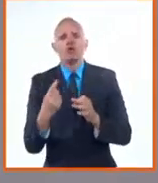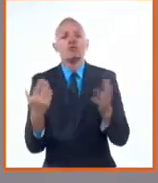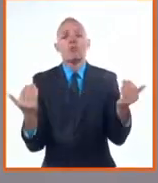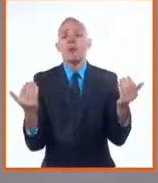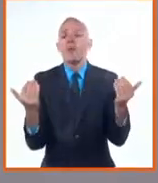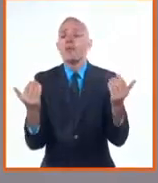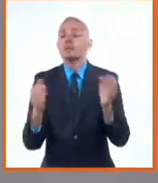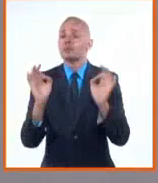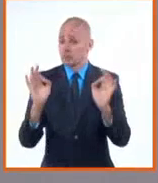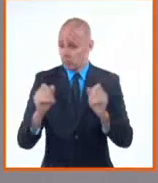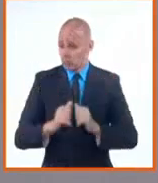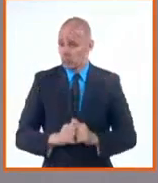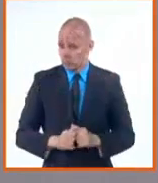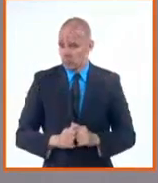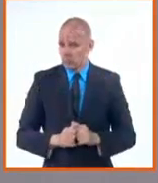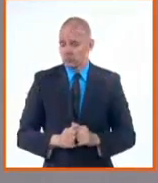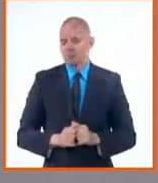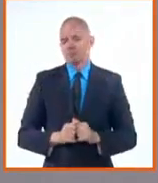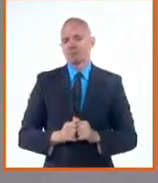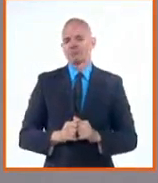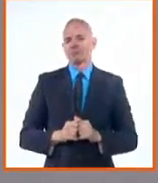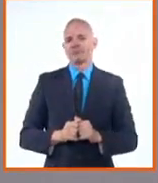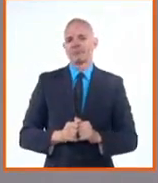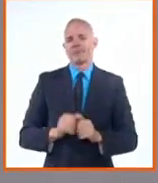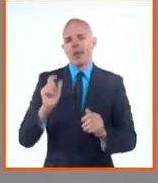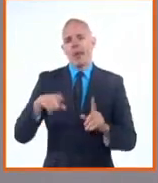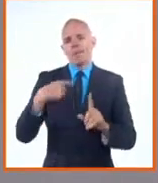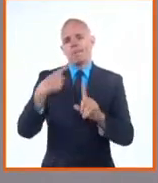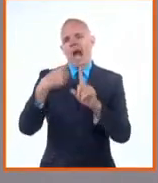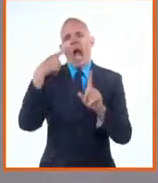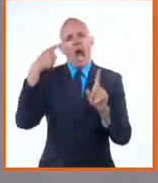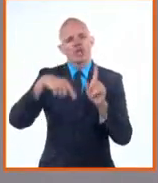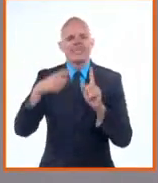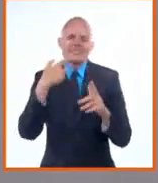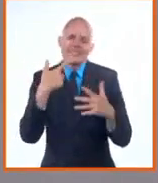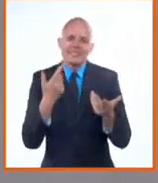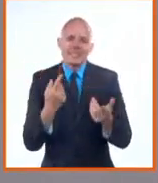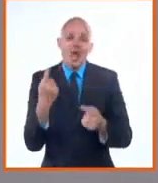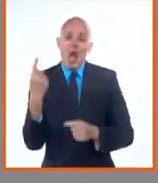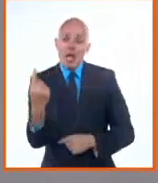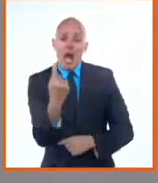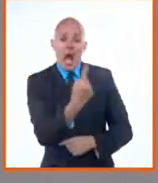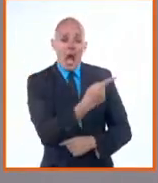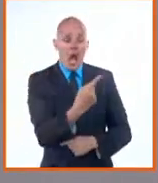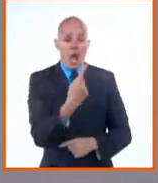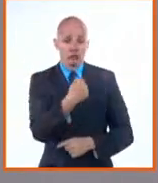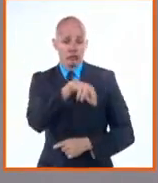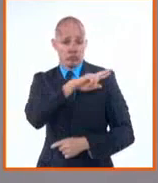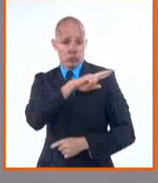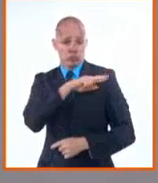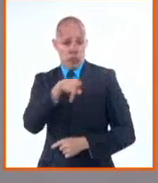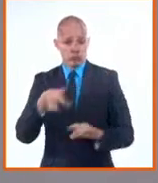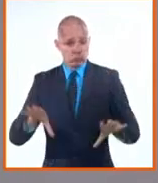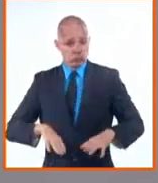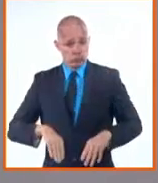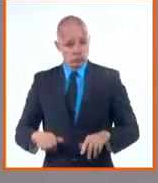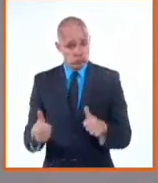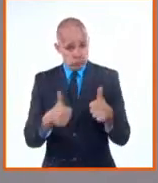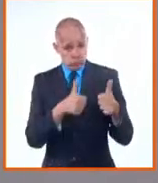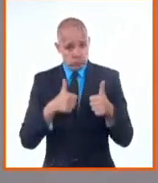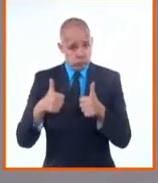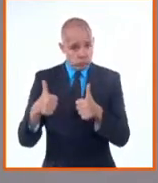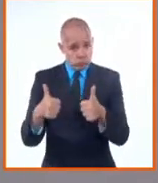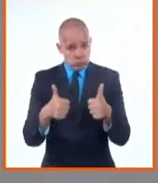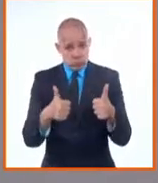más clara termina siendo incluso la manera en que cada cual ASUME su rol con protagonismo